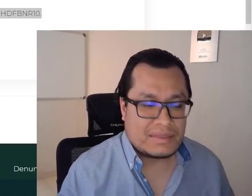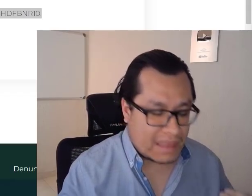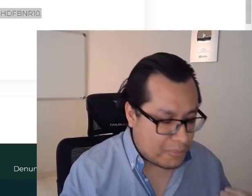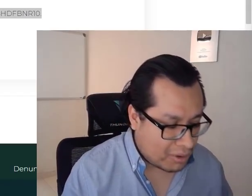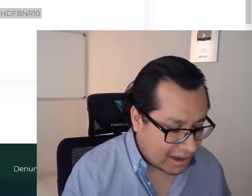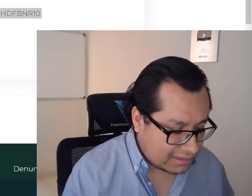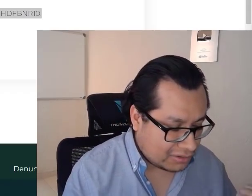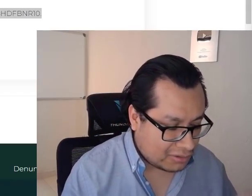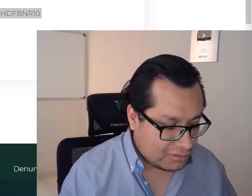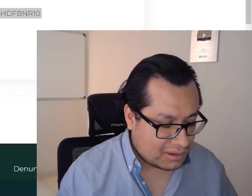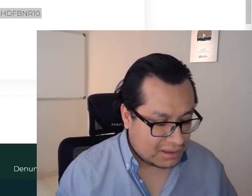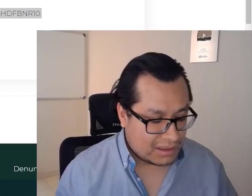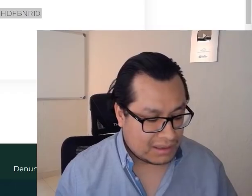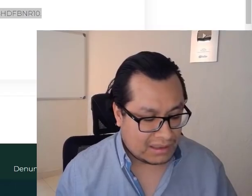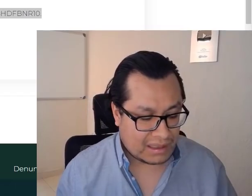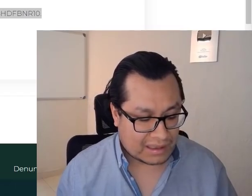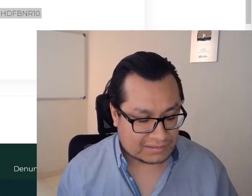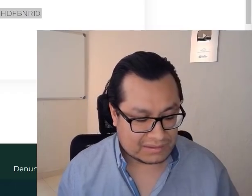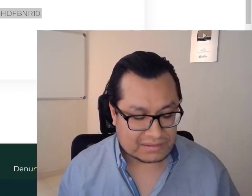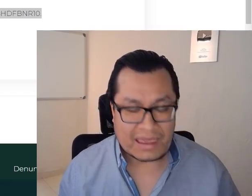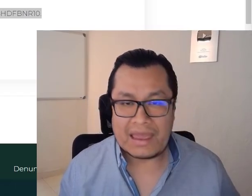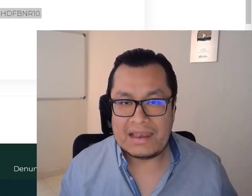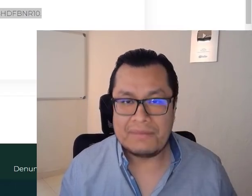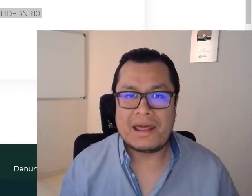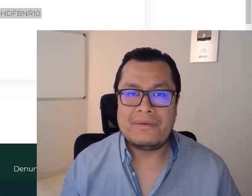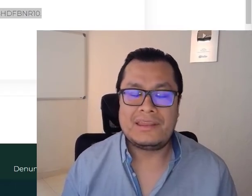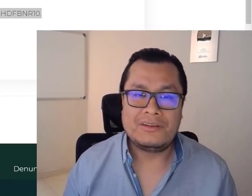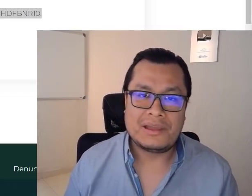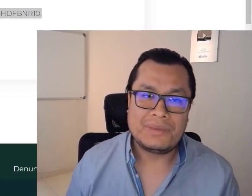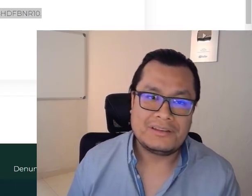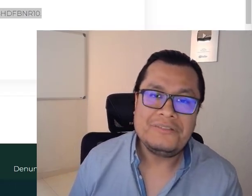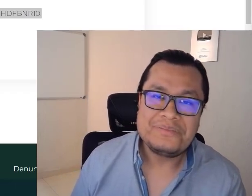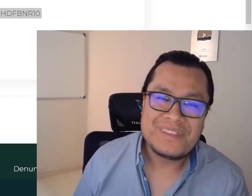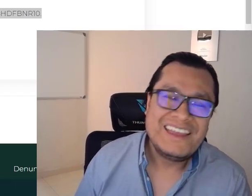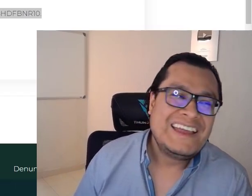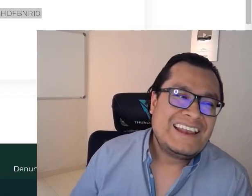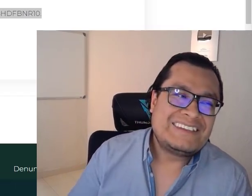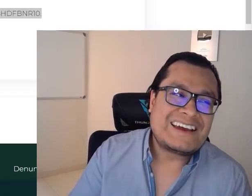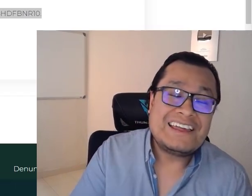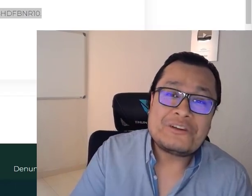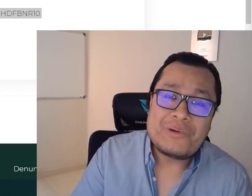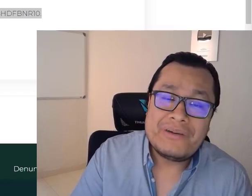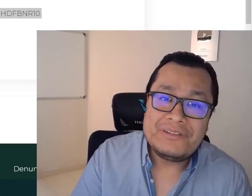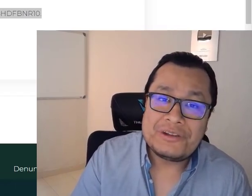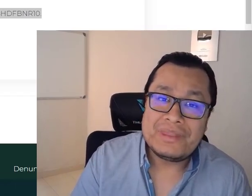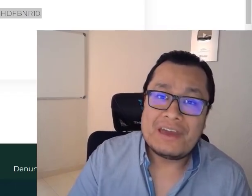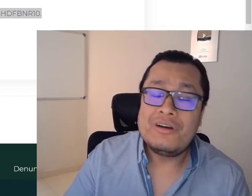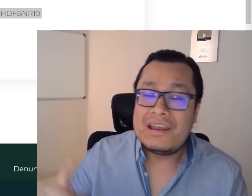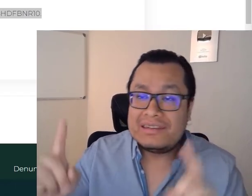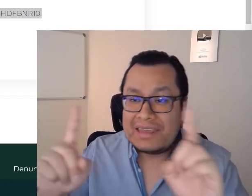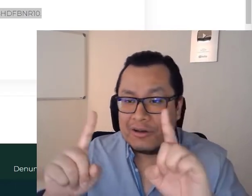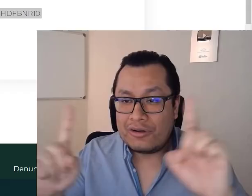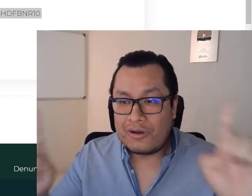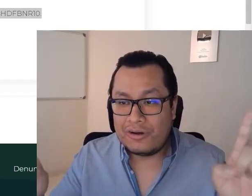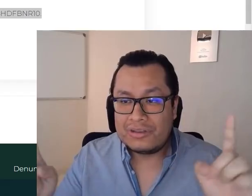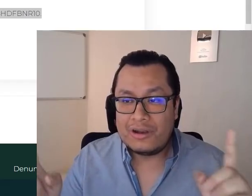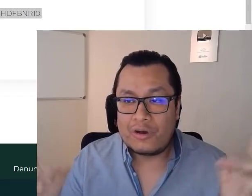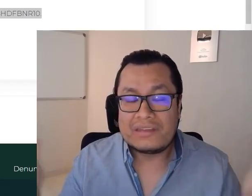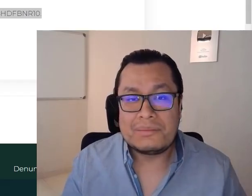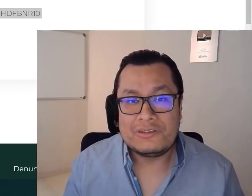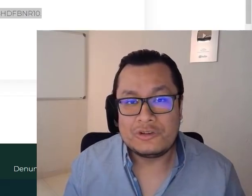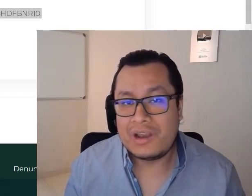democrático y existe el libre albedrío también les agradezco por haber visto el vídeo les dejo con